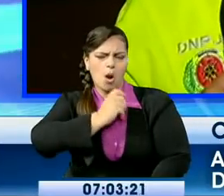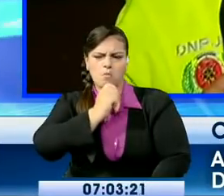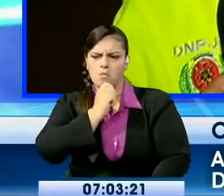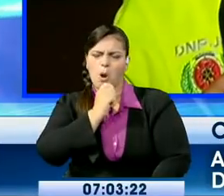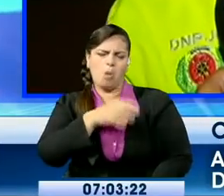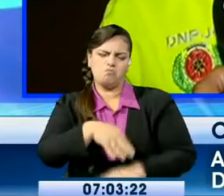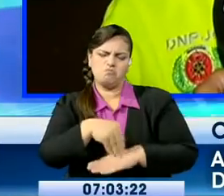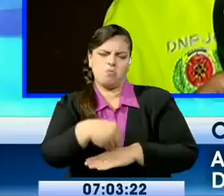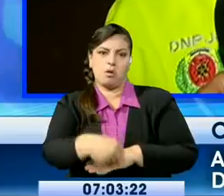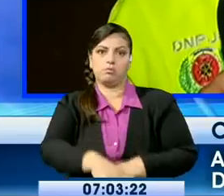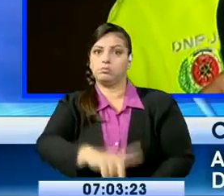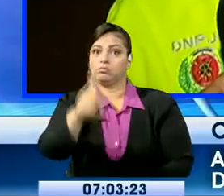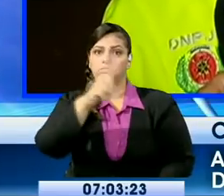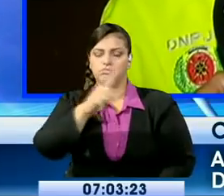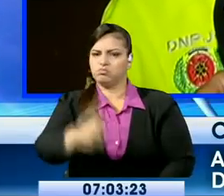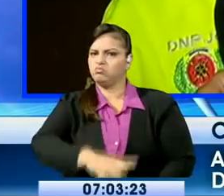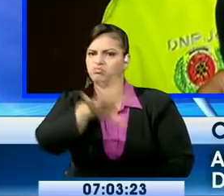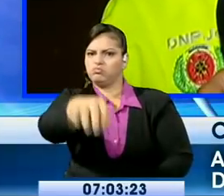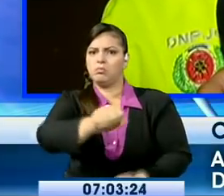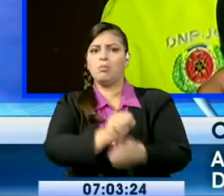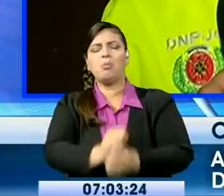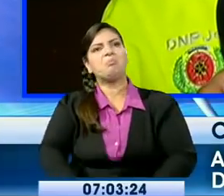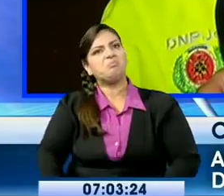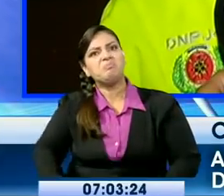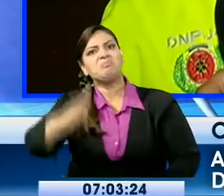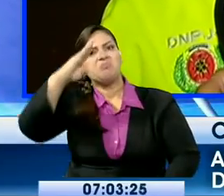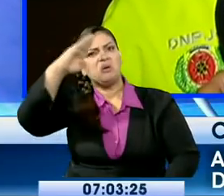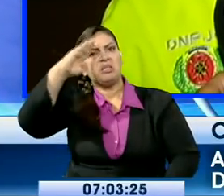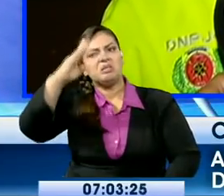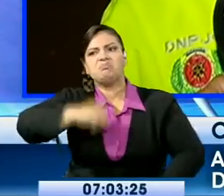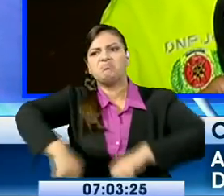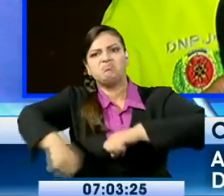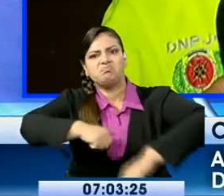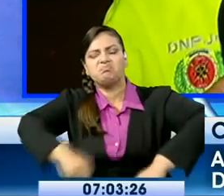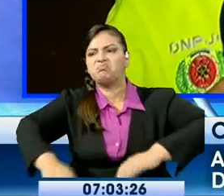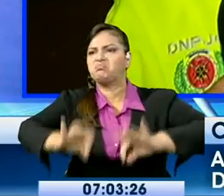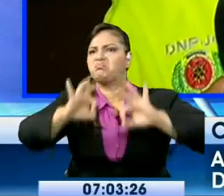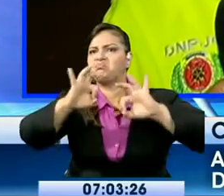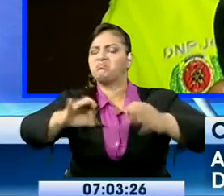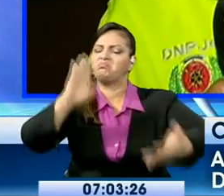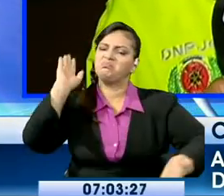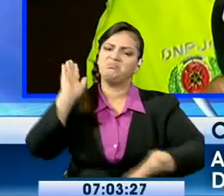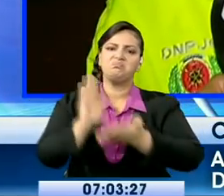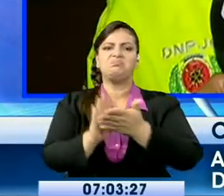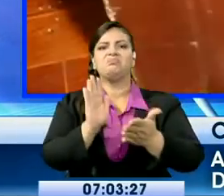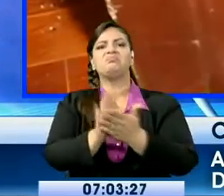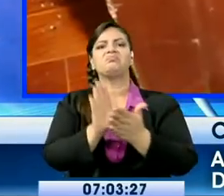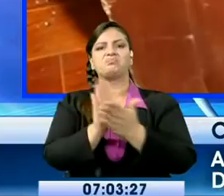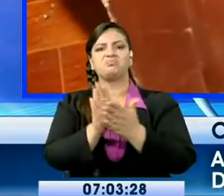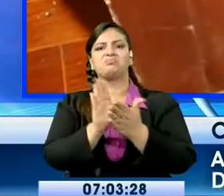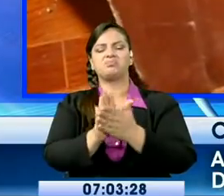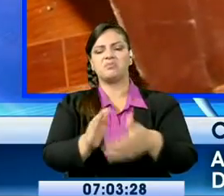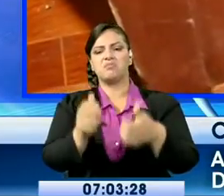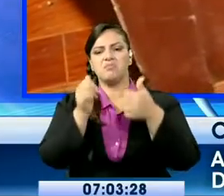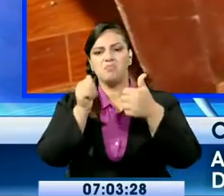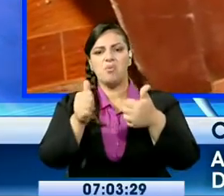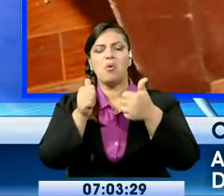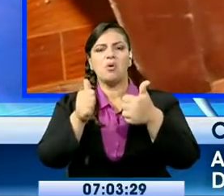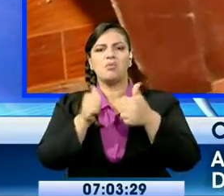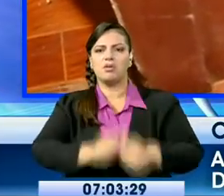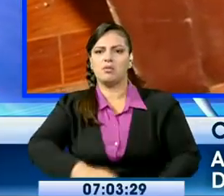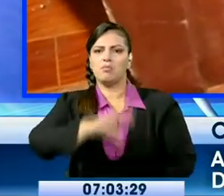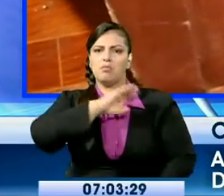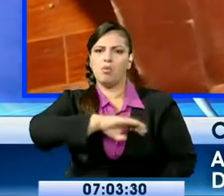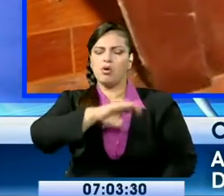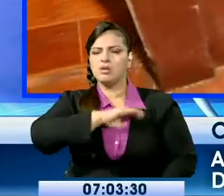Policía Nacional, y es que definitivamente así es como se debe de proceder. Casa adentro, haciendo una depuración, una